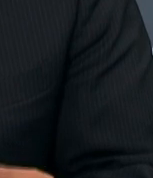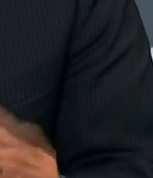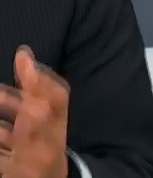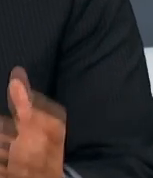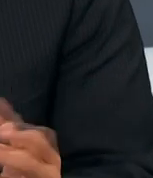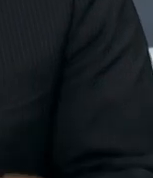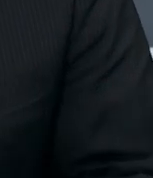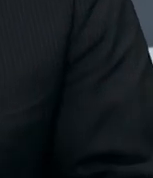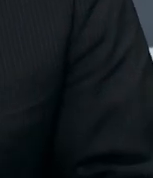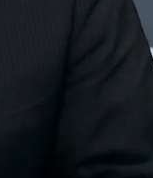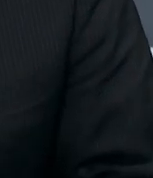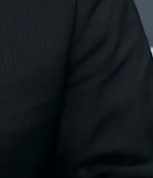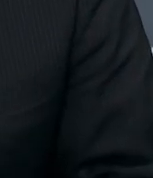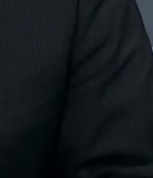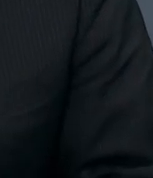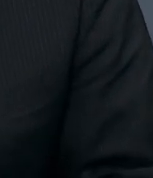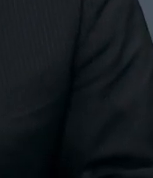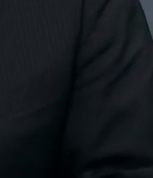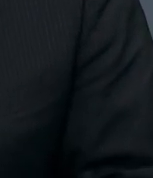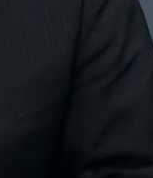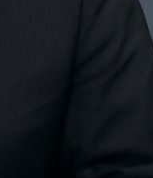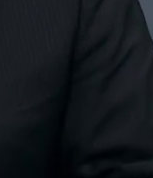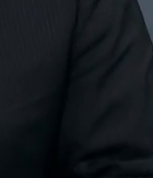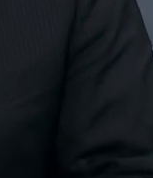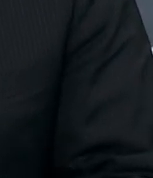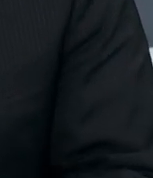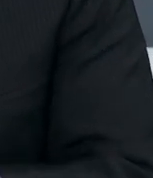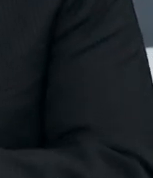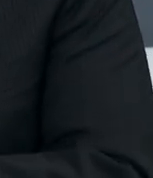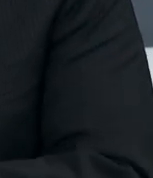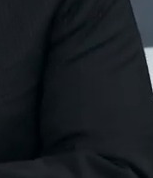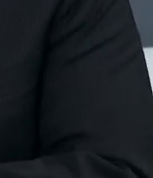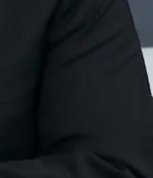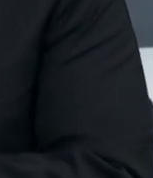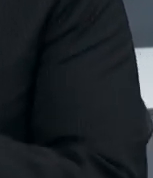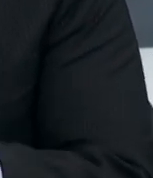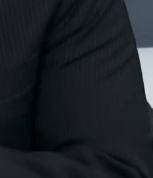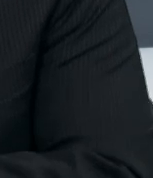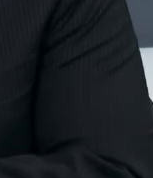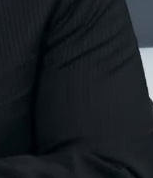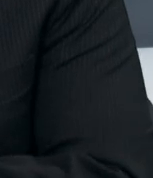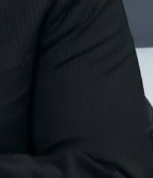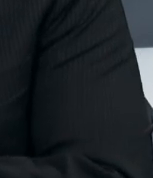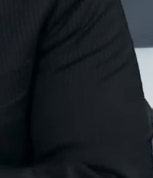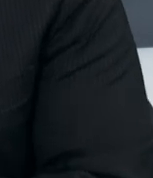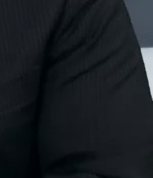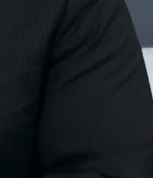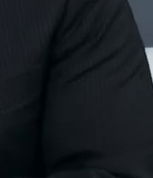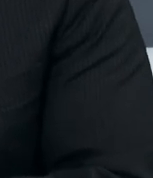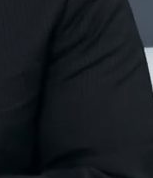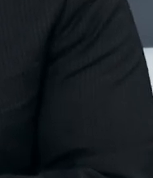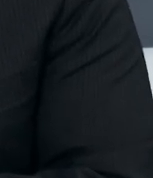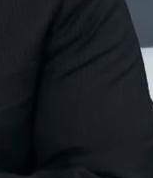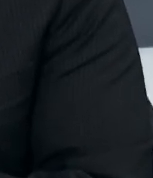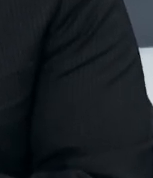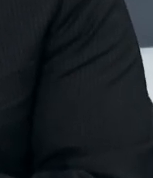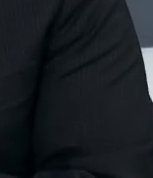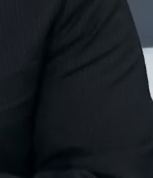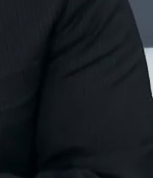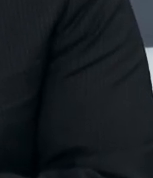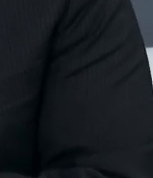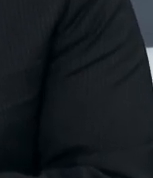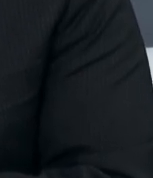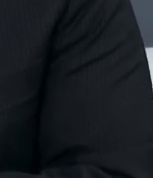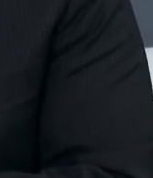donde se intensifican las medidas para poder combatir este virus. Recordemos que se está tratando de administrar el riesgo. El doctor